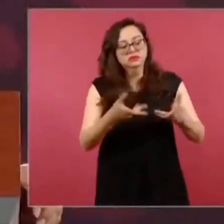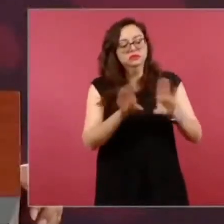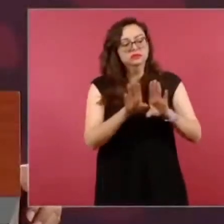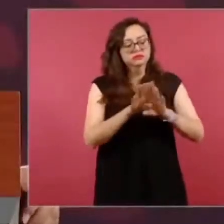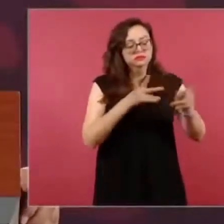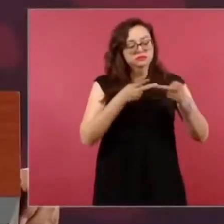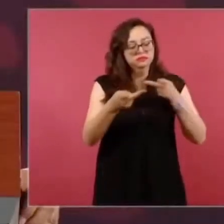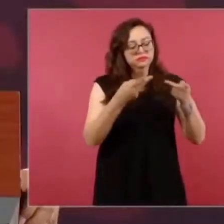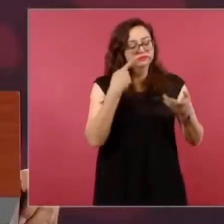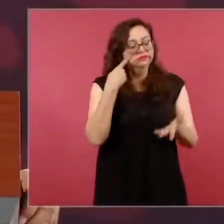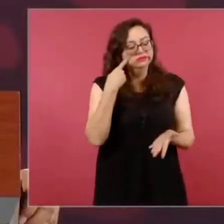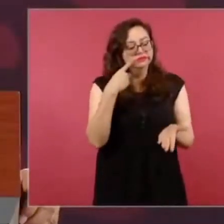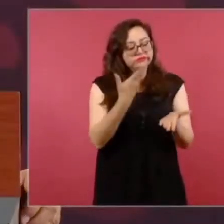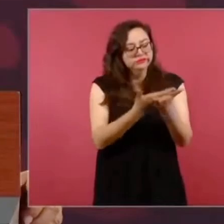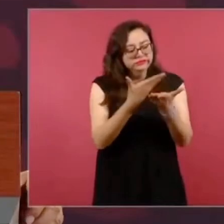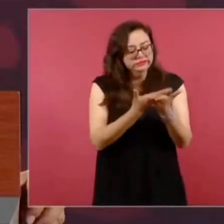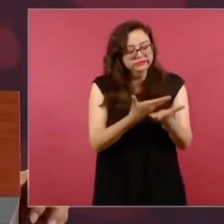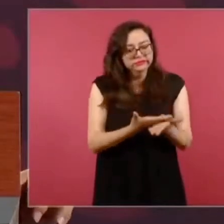Porque